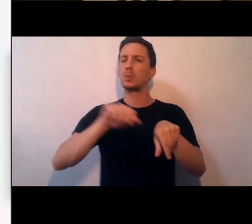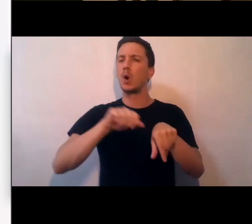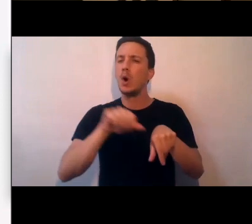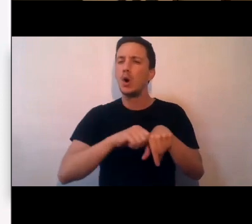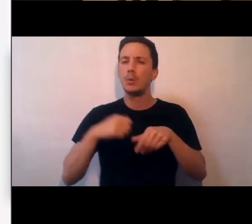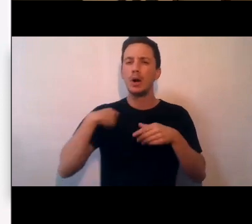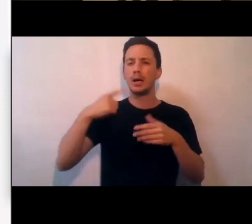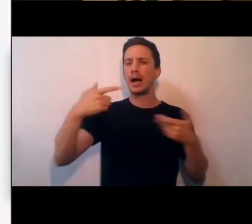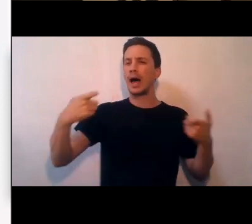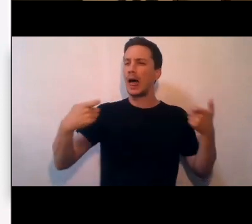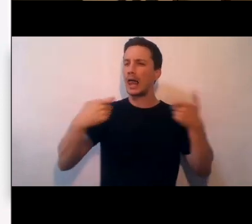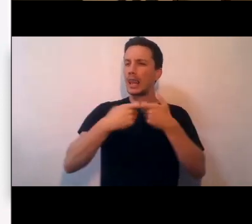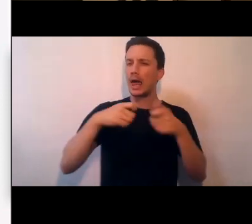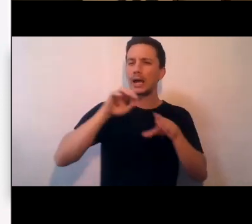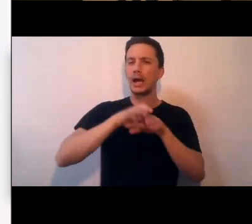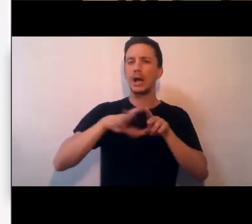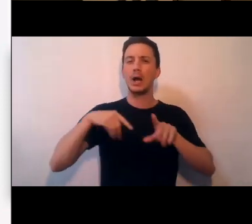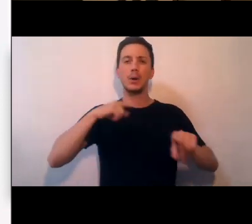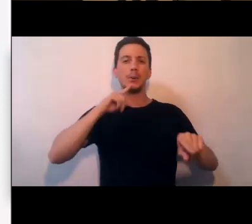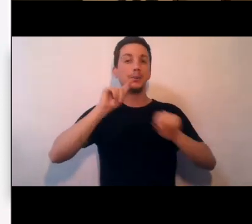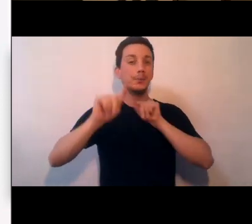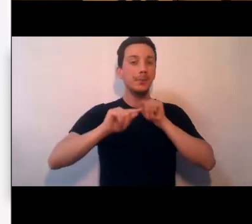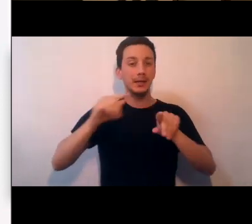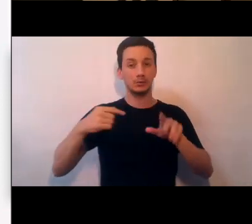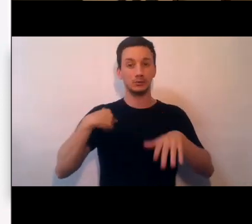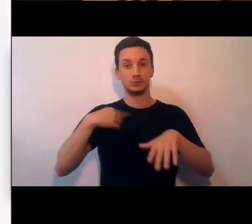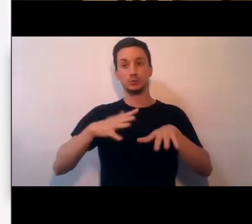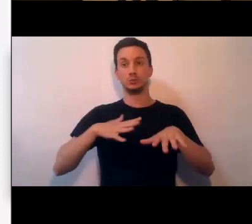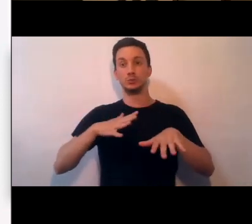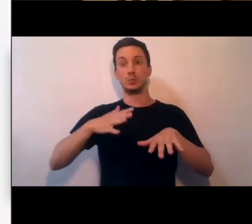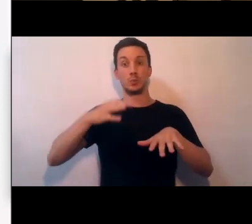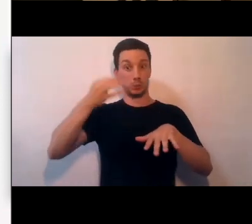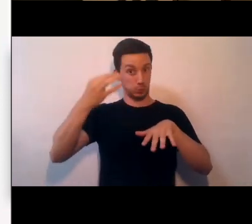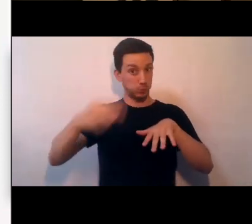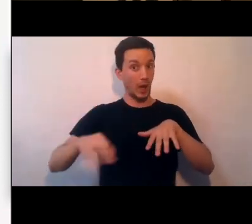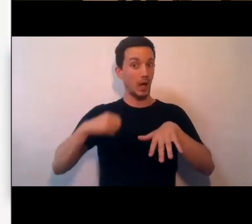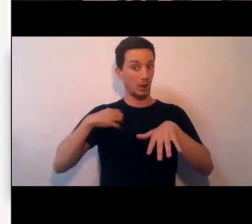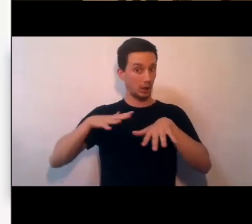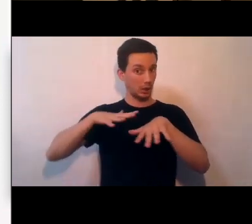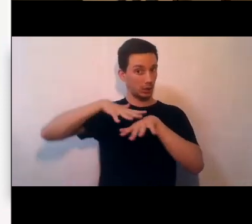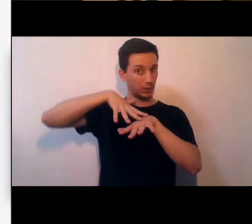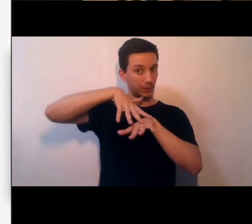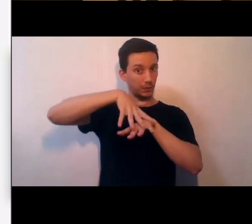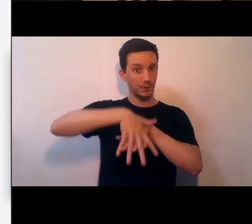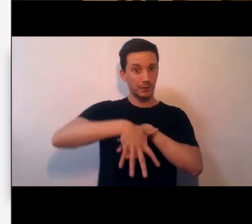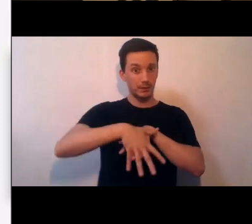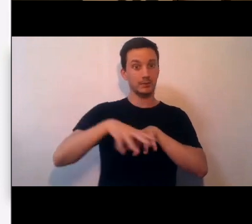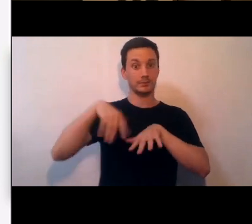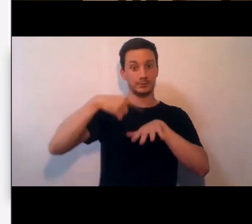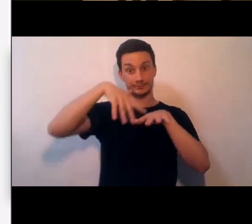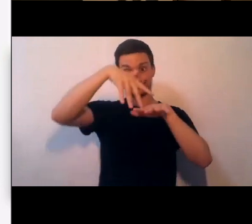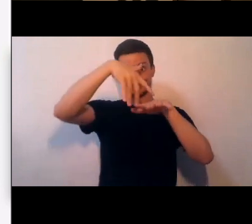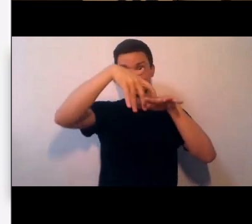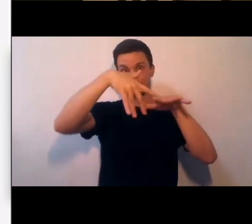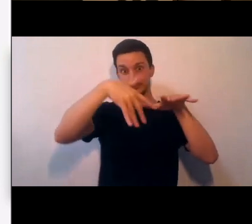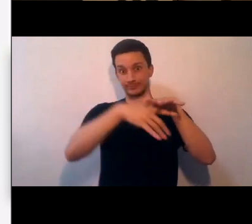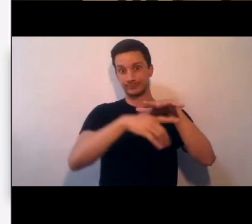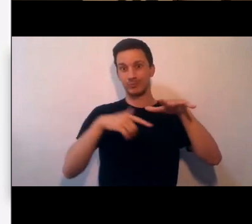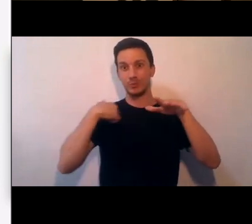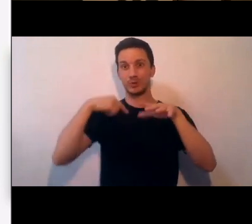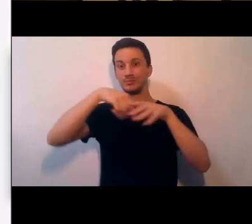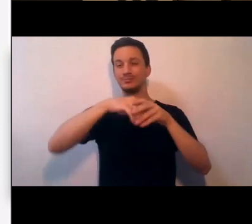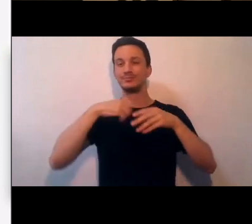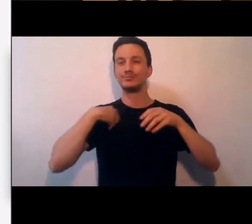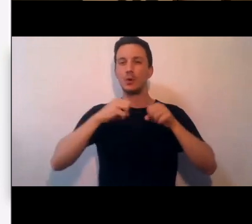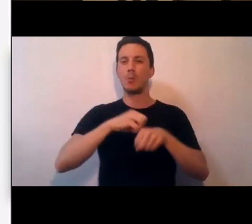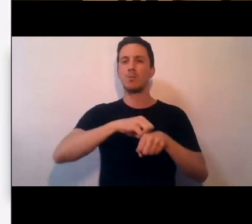o bacterias como el estafilococo se pueden colar entre estas rendijas y dar lugar a todo este complejo fenómeno de inflamación